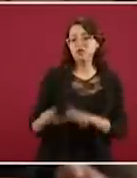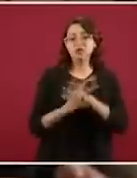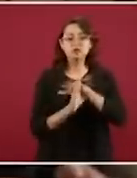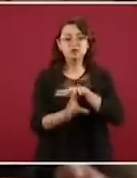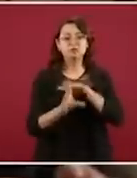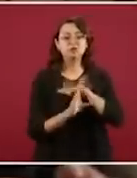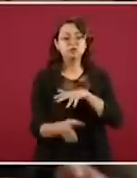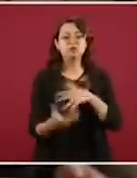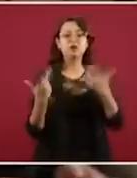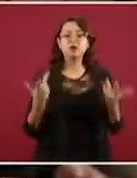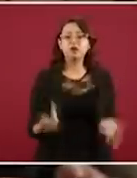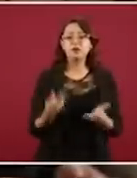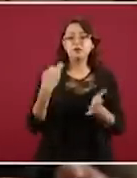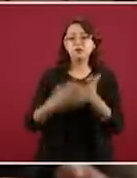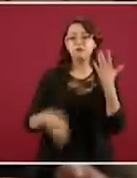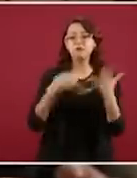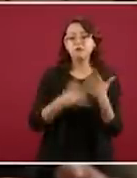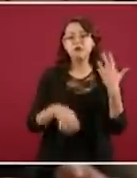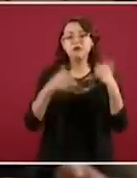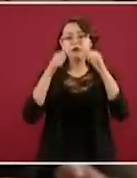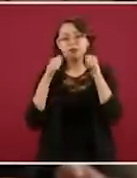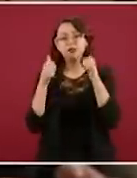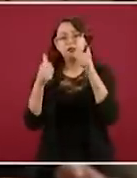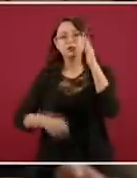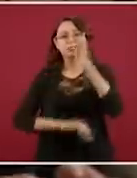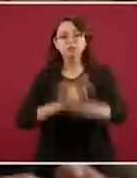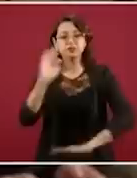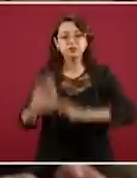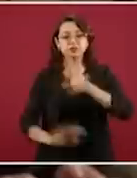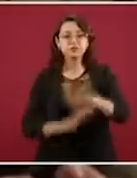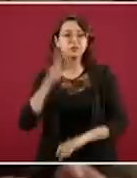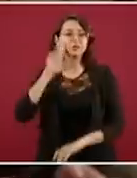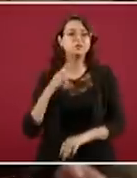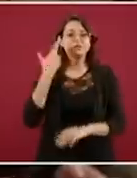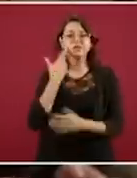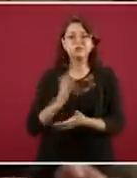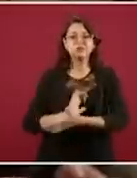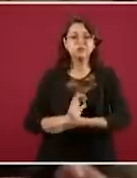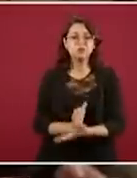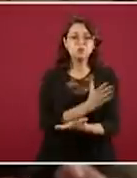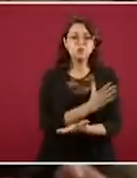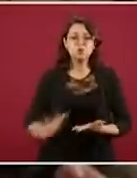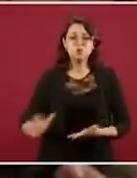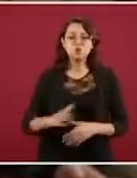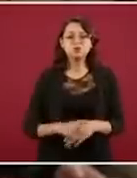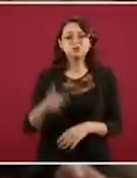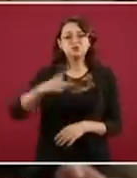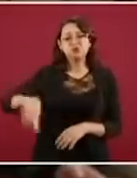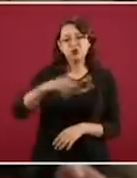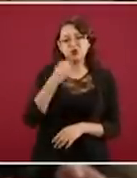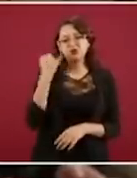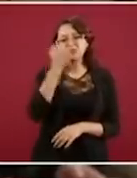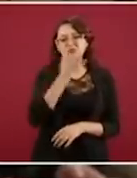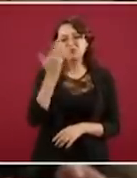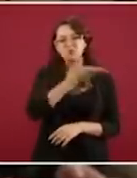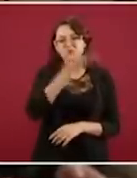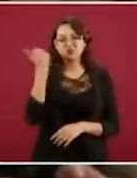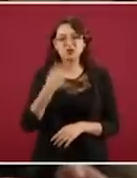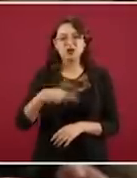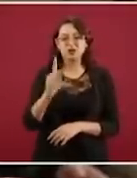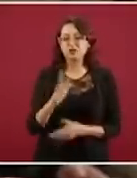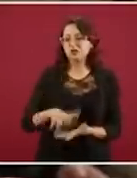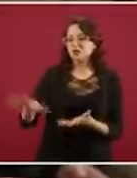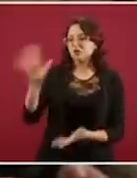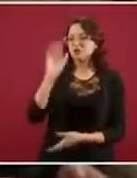sufrido la falta de atención humanitaria, además de racismo y rechazo social. No hablan el idioma y la mayoría son madres con